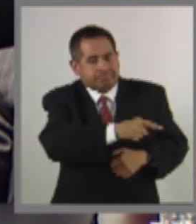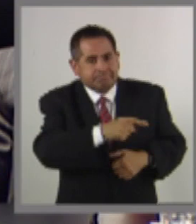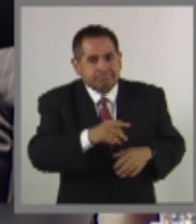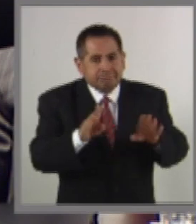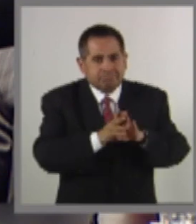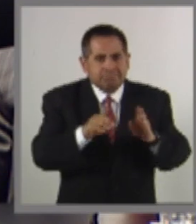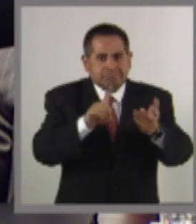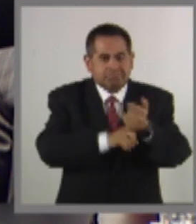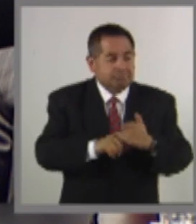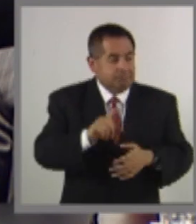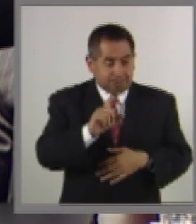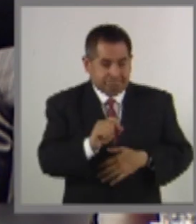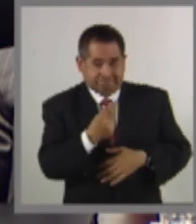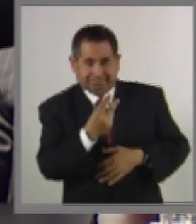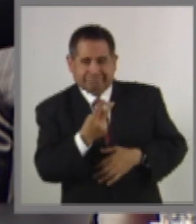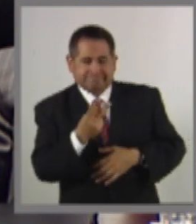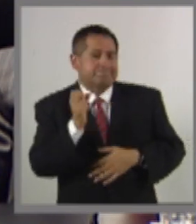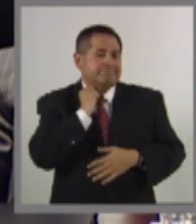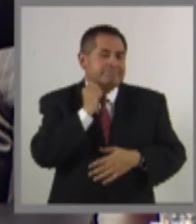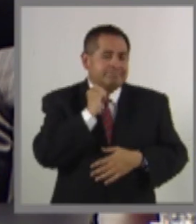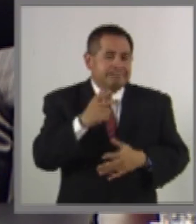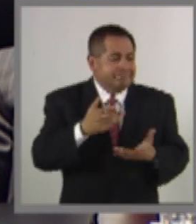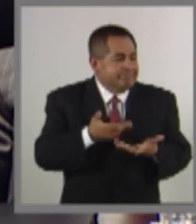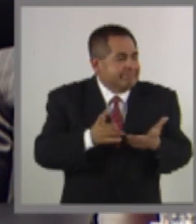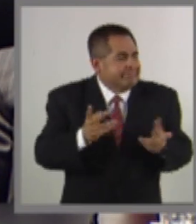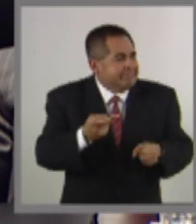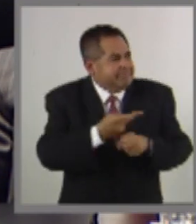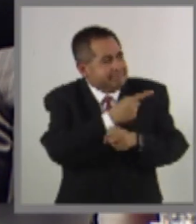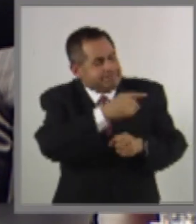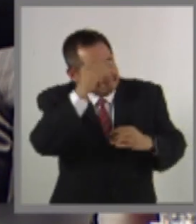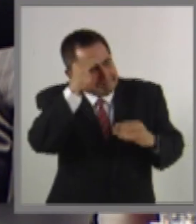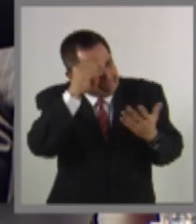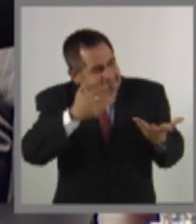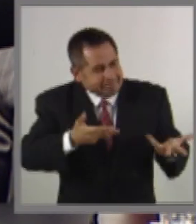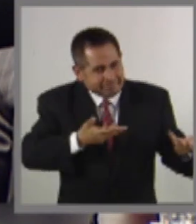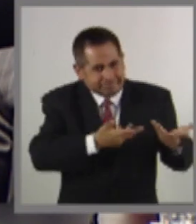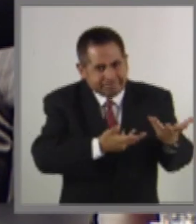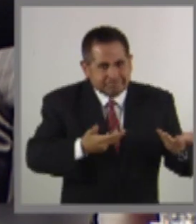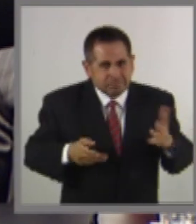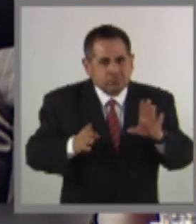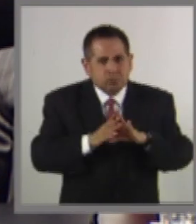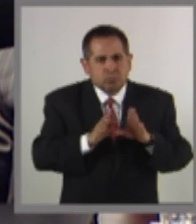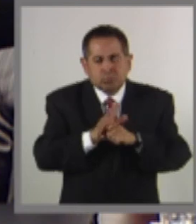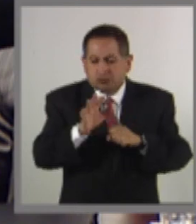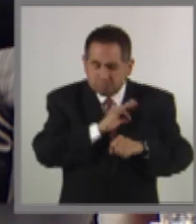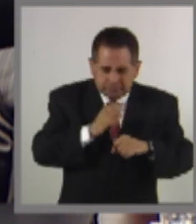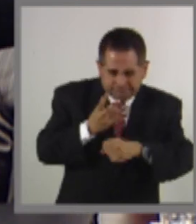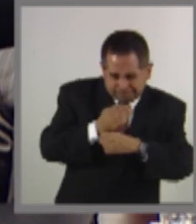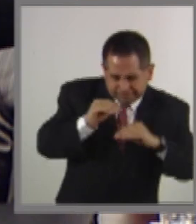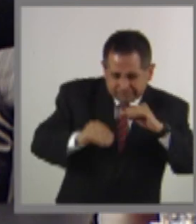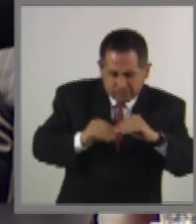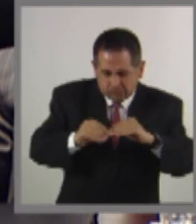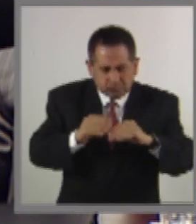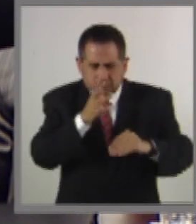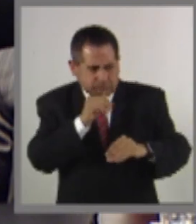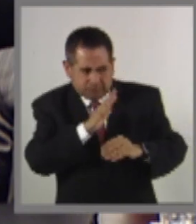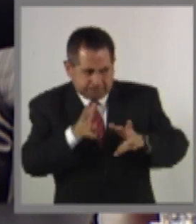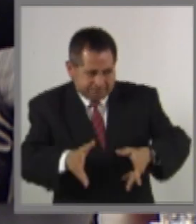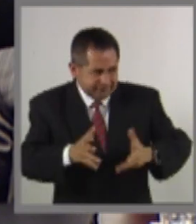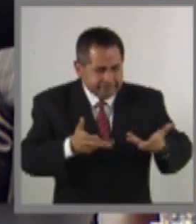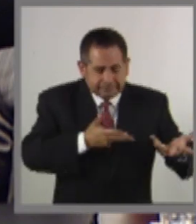eran 22 senadores, qué estaban pensando, qué podíamos modificar o qué no podíamos